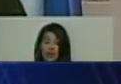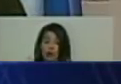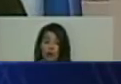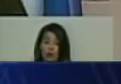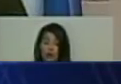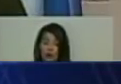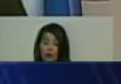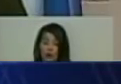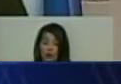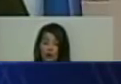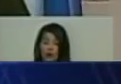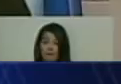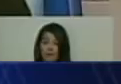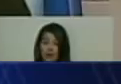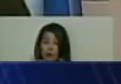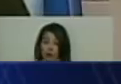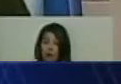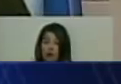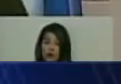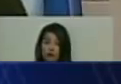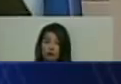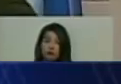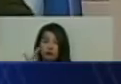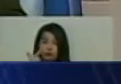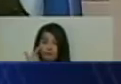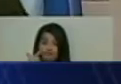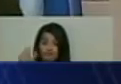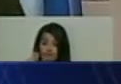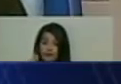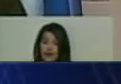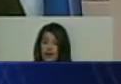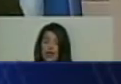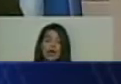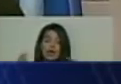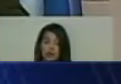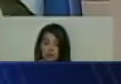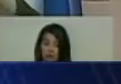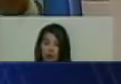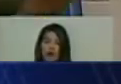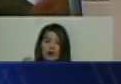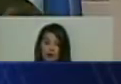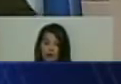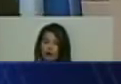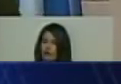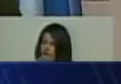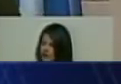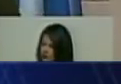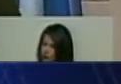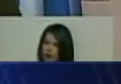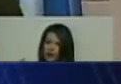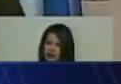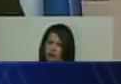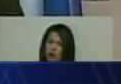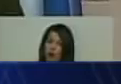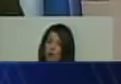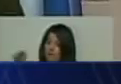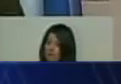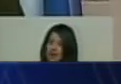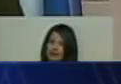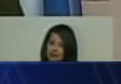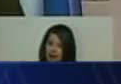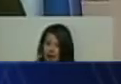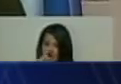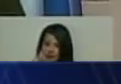Público, bajo nuestra titularidad, con el equipo que me acompaña, a quien felicito en este mes aniversario del